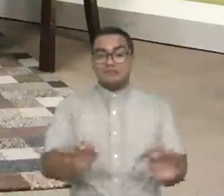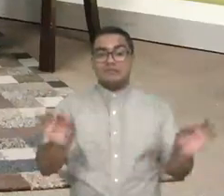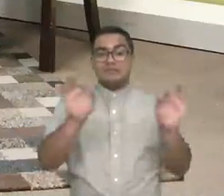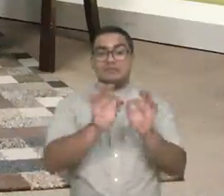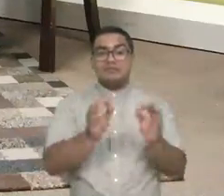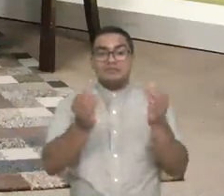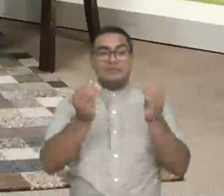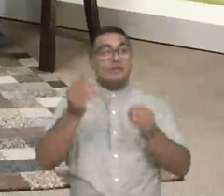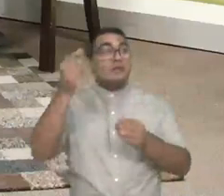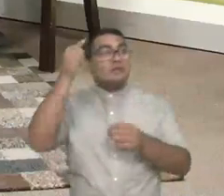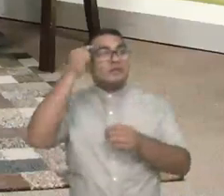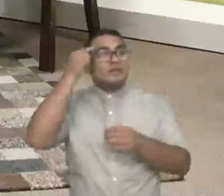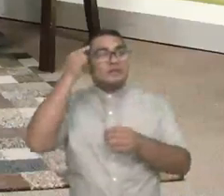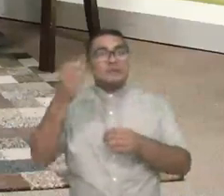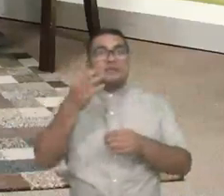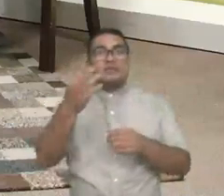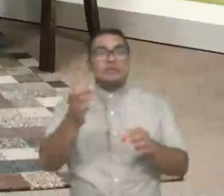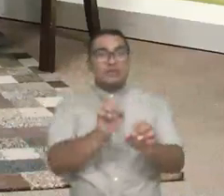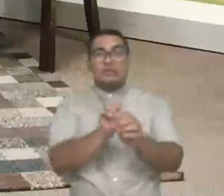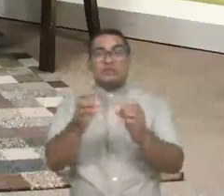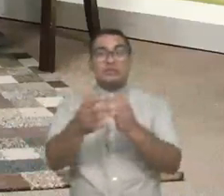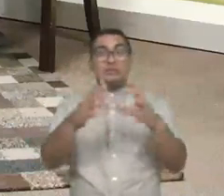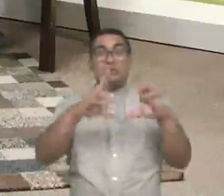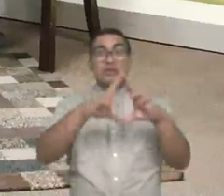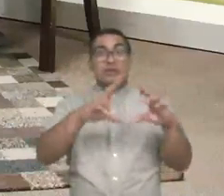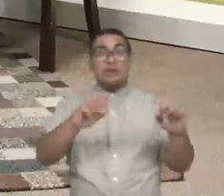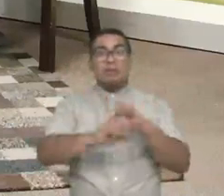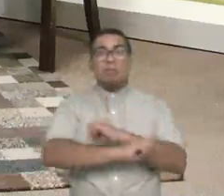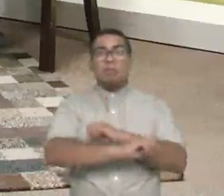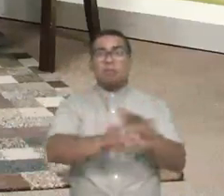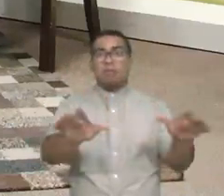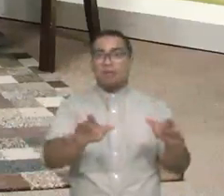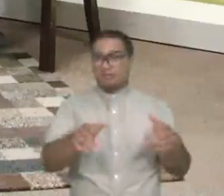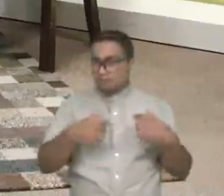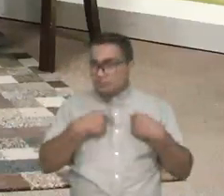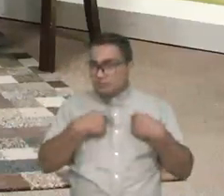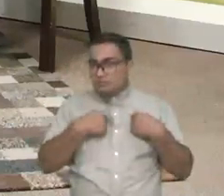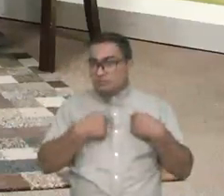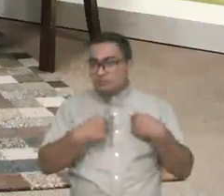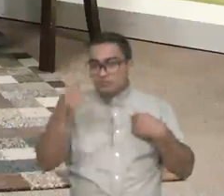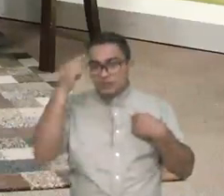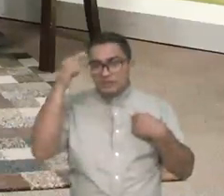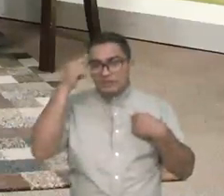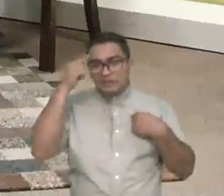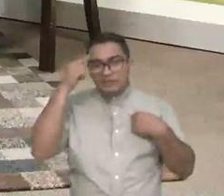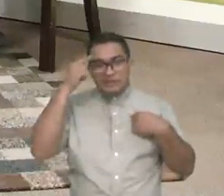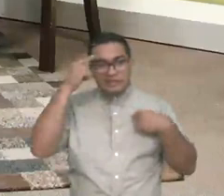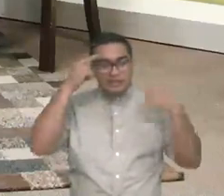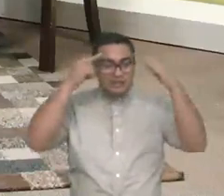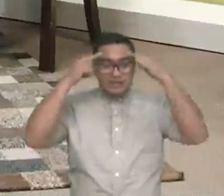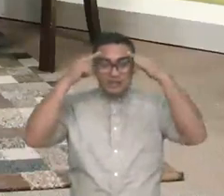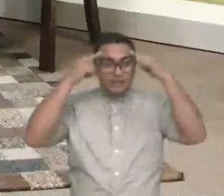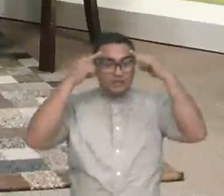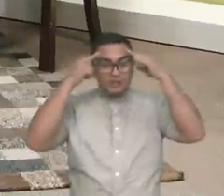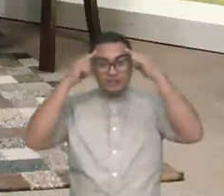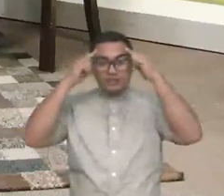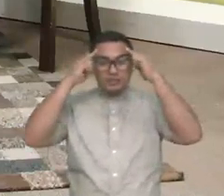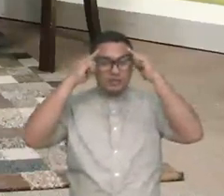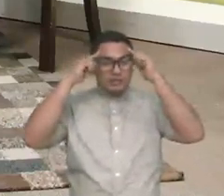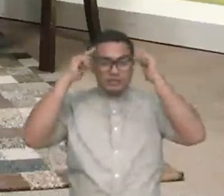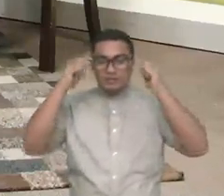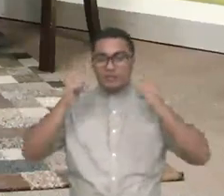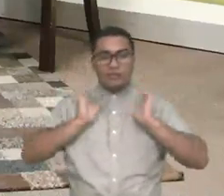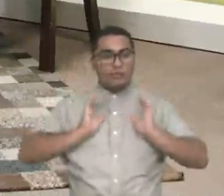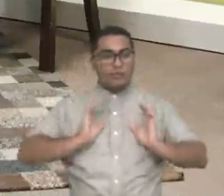pensamientos catastróficos, le llamo yo. Son pensamientos excesivamente negativos que se apoderan de tu mente, de tu cuerpo, y no